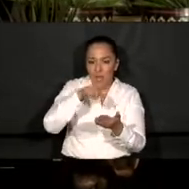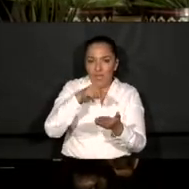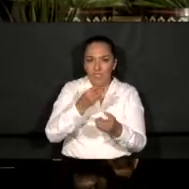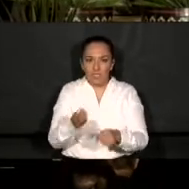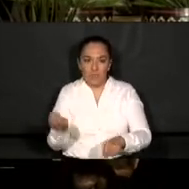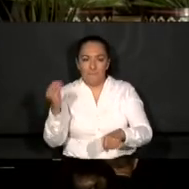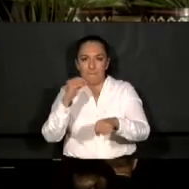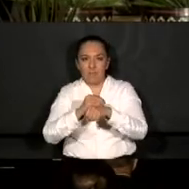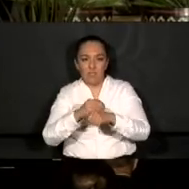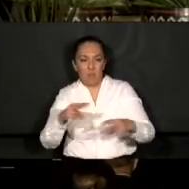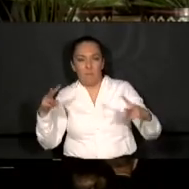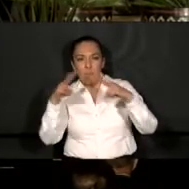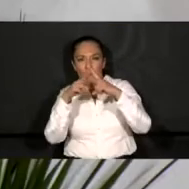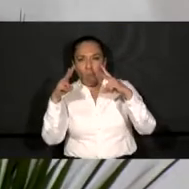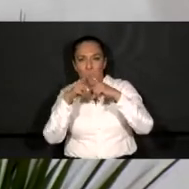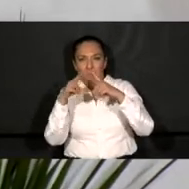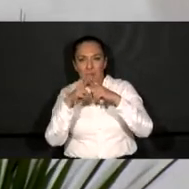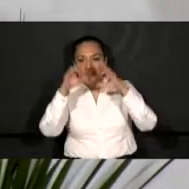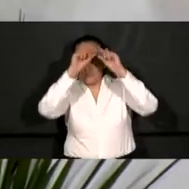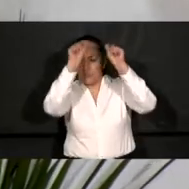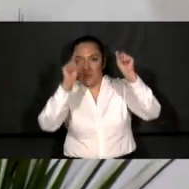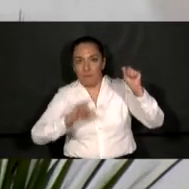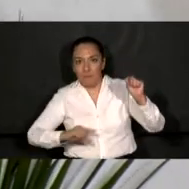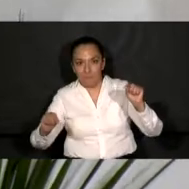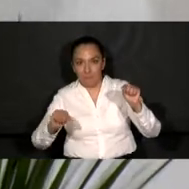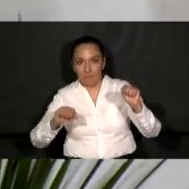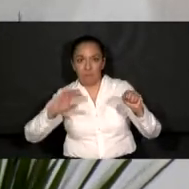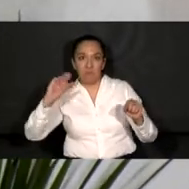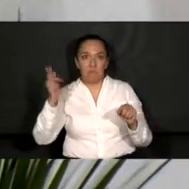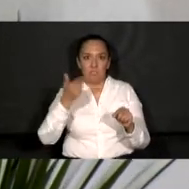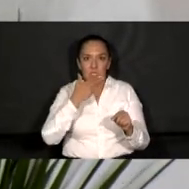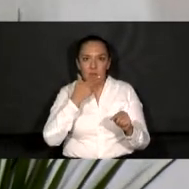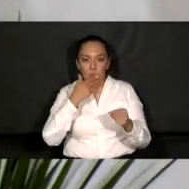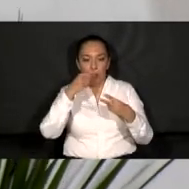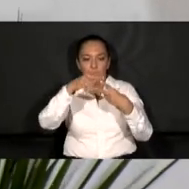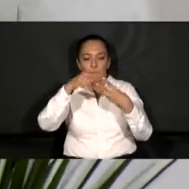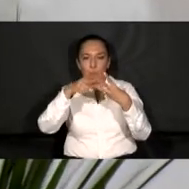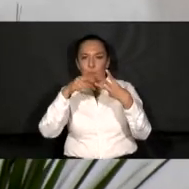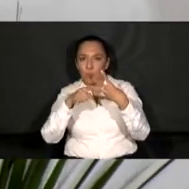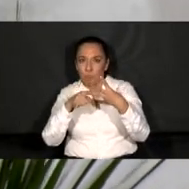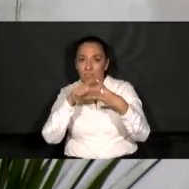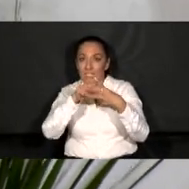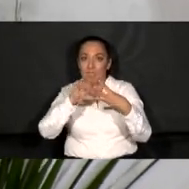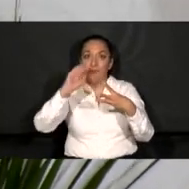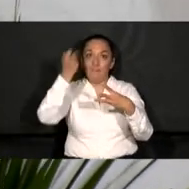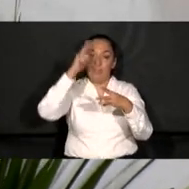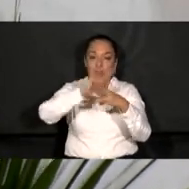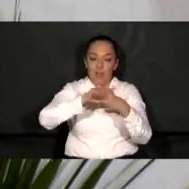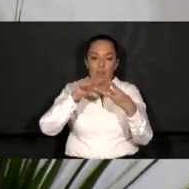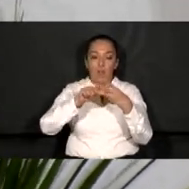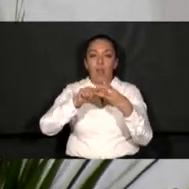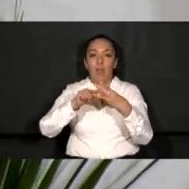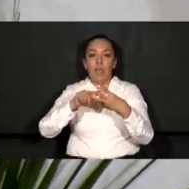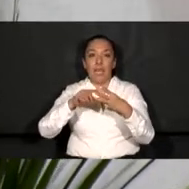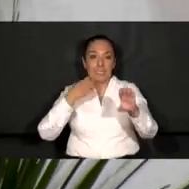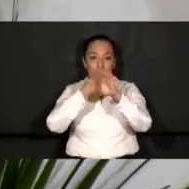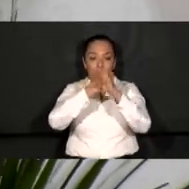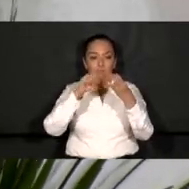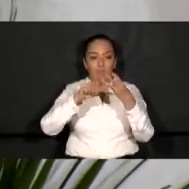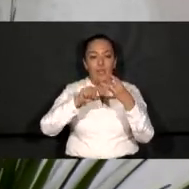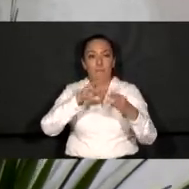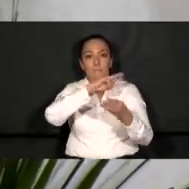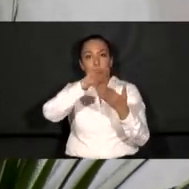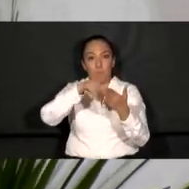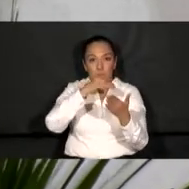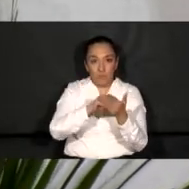grandes luchas del país. Chihuahua fue sede de los tres poderes en varias ocasiones de nuestra historia. Fuimos el